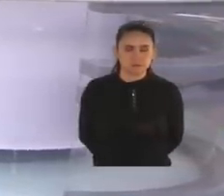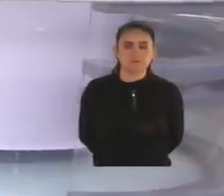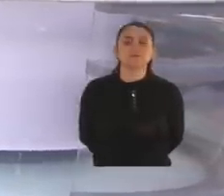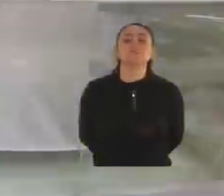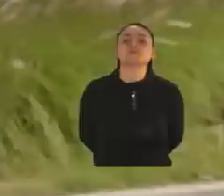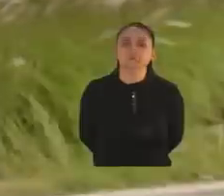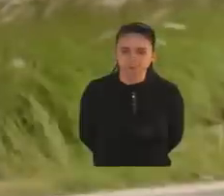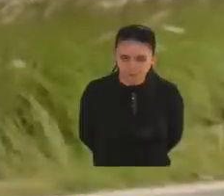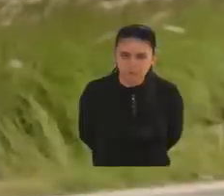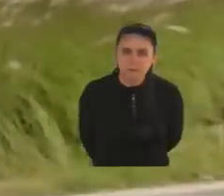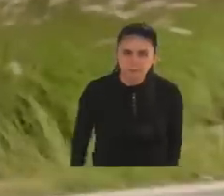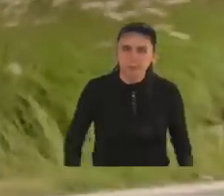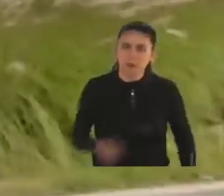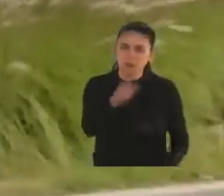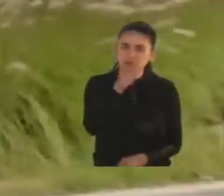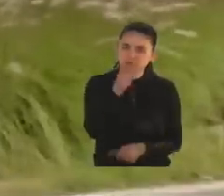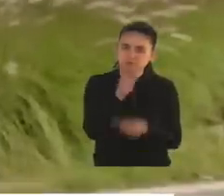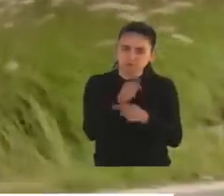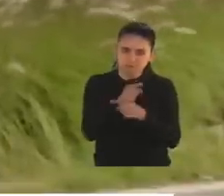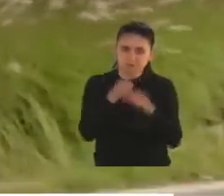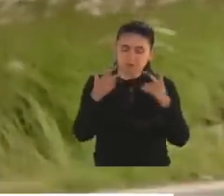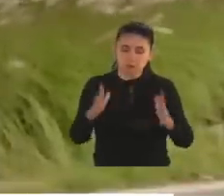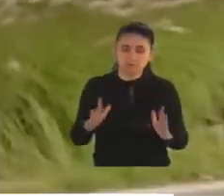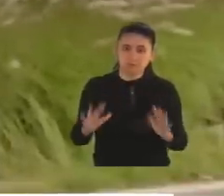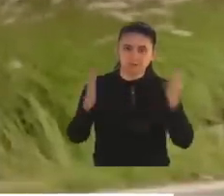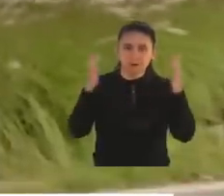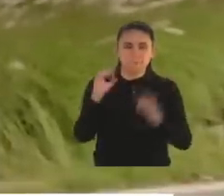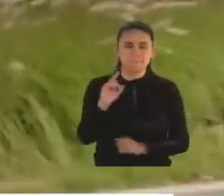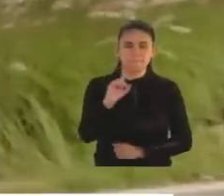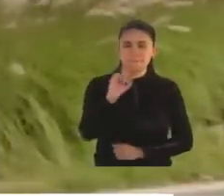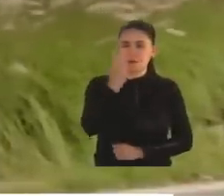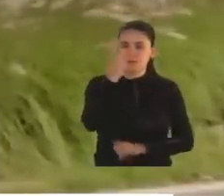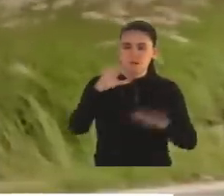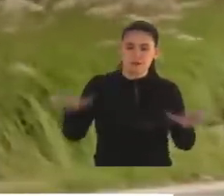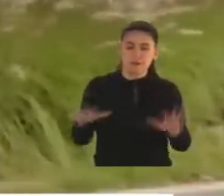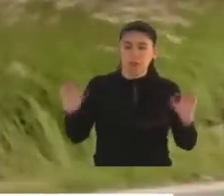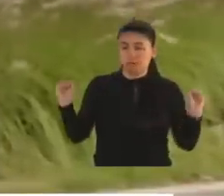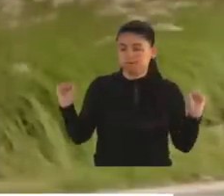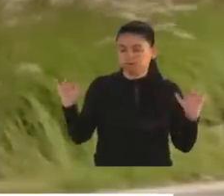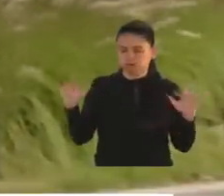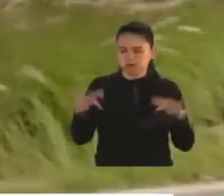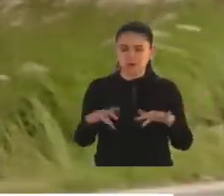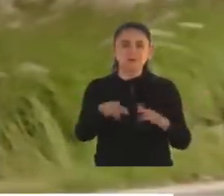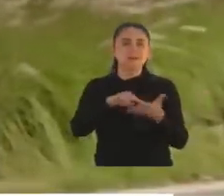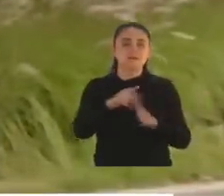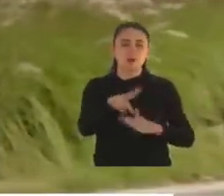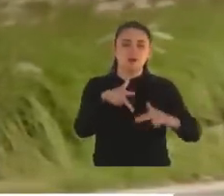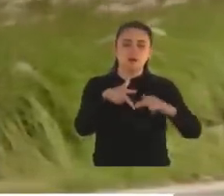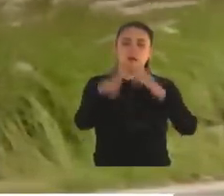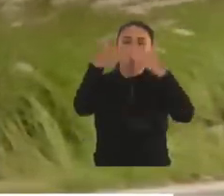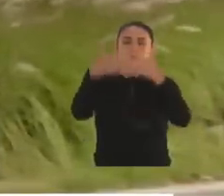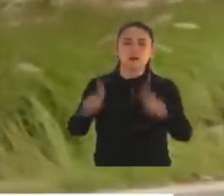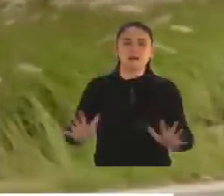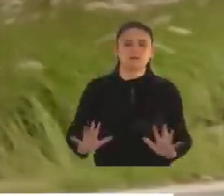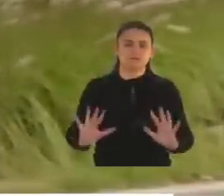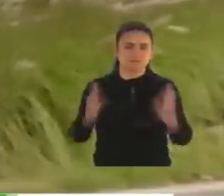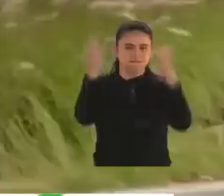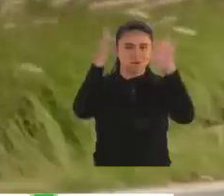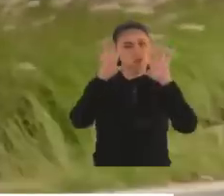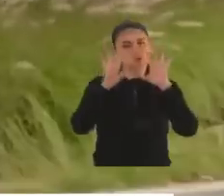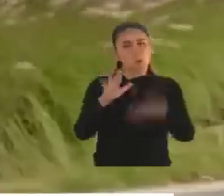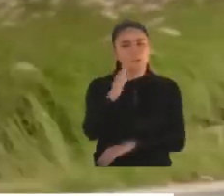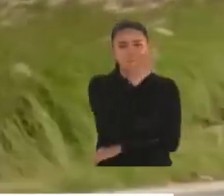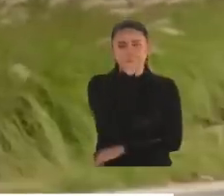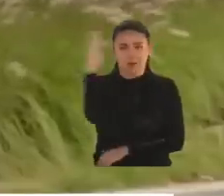Rosy, sí, mire, efectivamente luego de que finalizara este primer evento masivo que marca el inicio de la temporada de precarnavales en la capital del Atlántico,